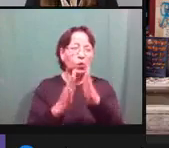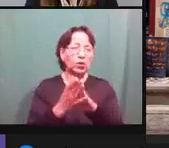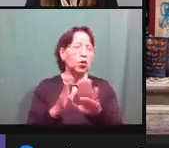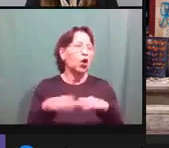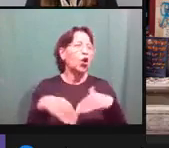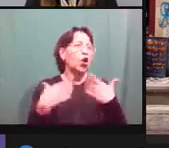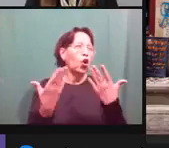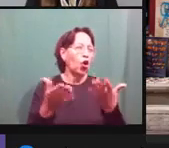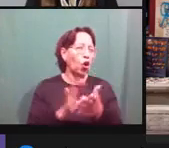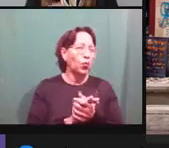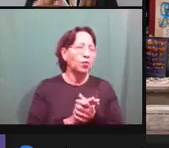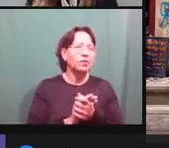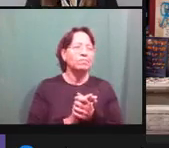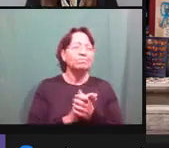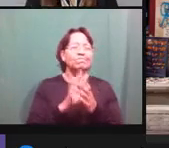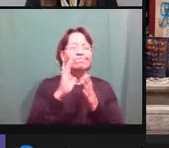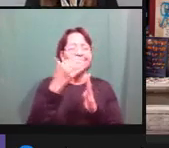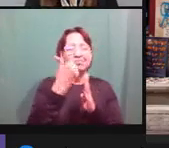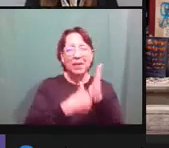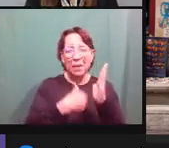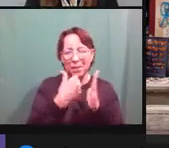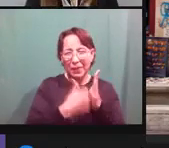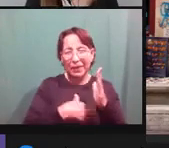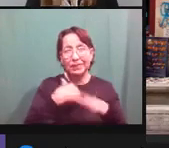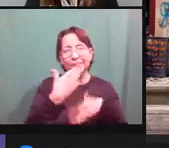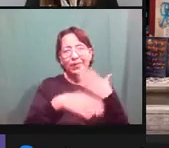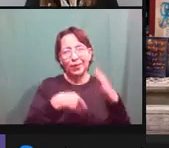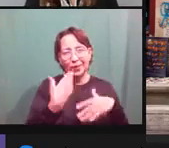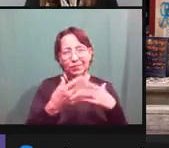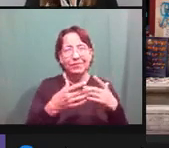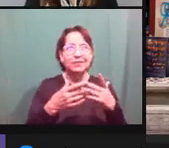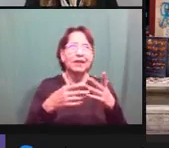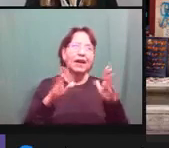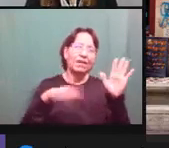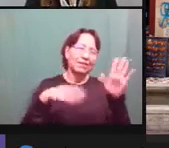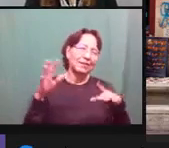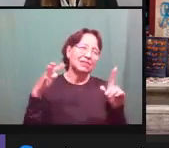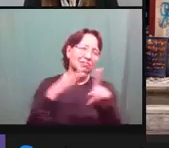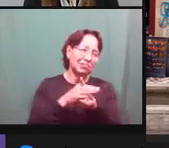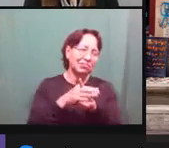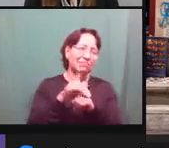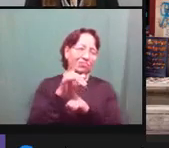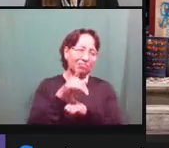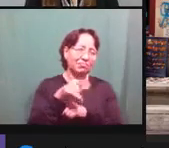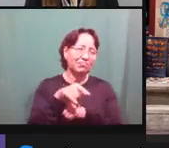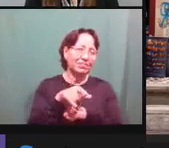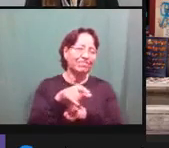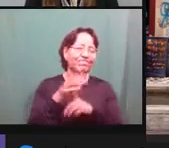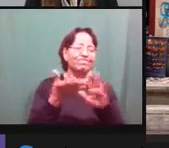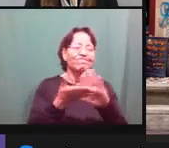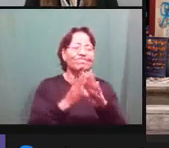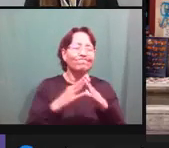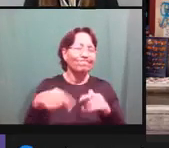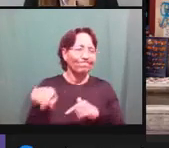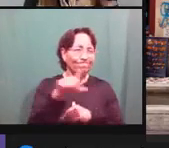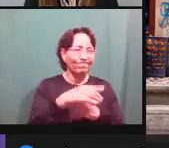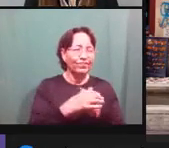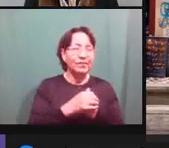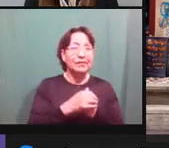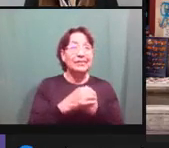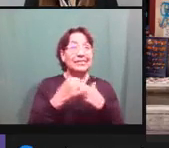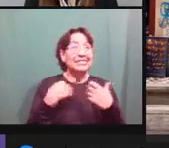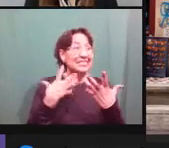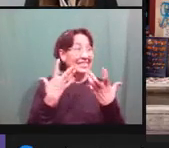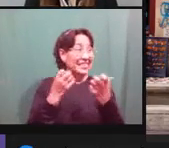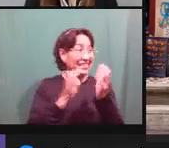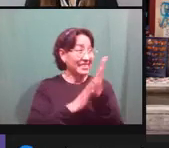la formalización y la tramitología afectan de alguna manera pues los procesos comunitarios cuando se le quiere dar luz